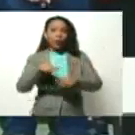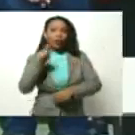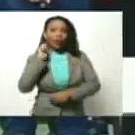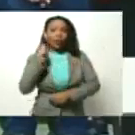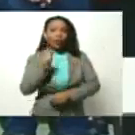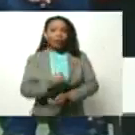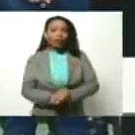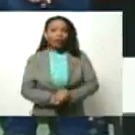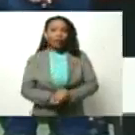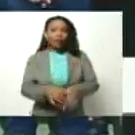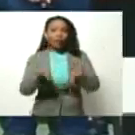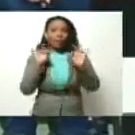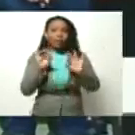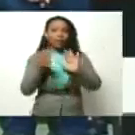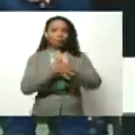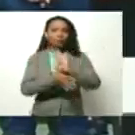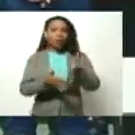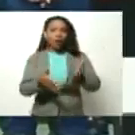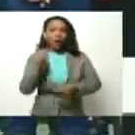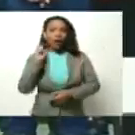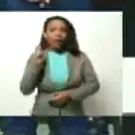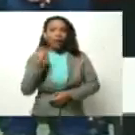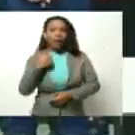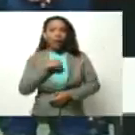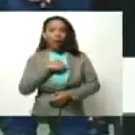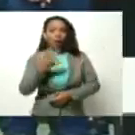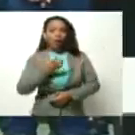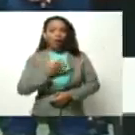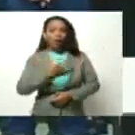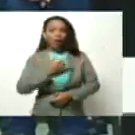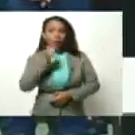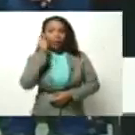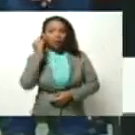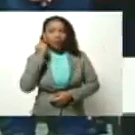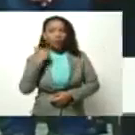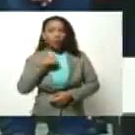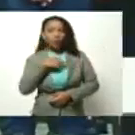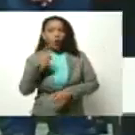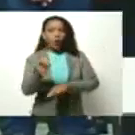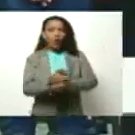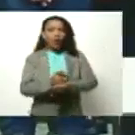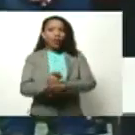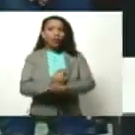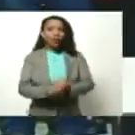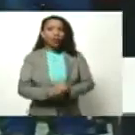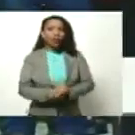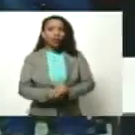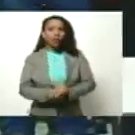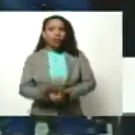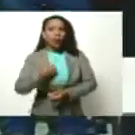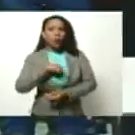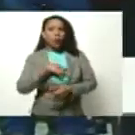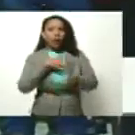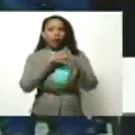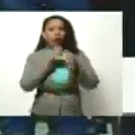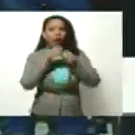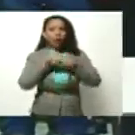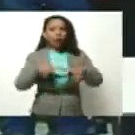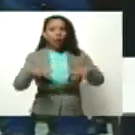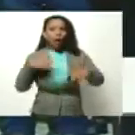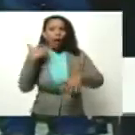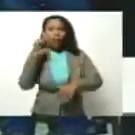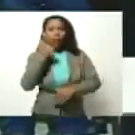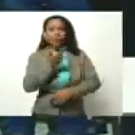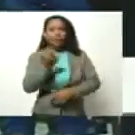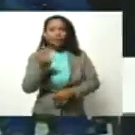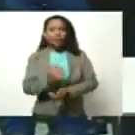en especial la tarea de nuestros alcaldes en nuestro gobernador de nuestras estructuras hay que